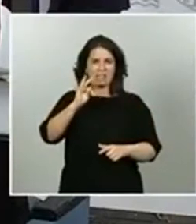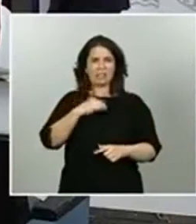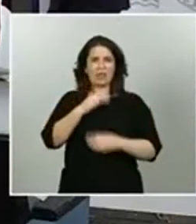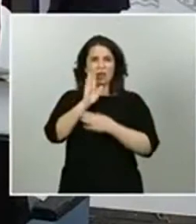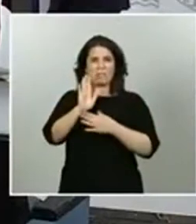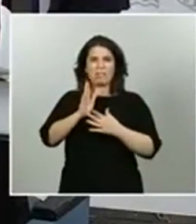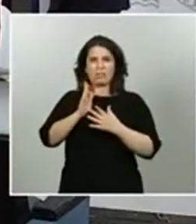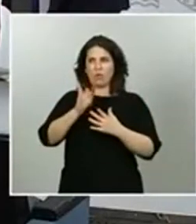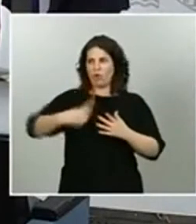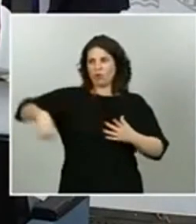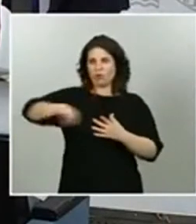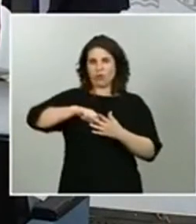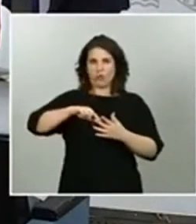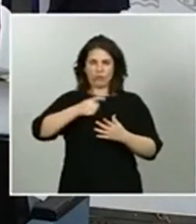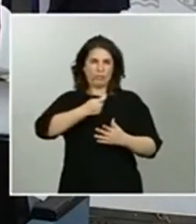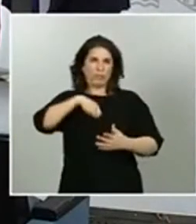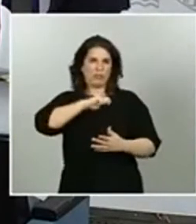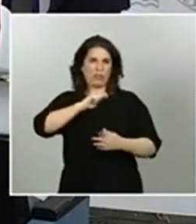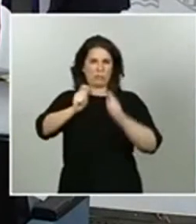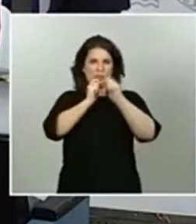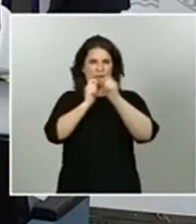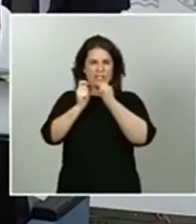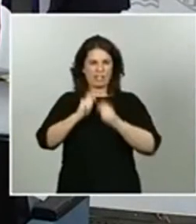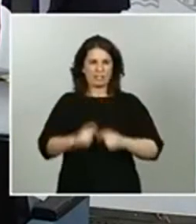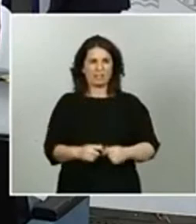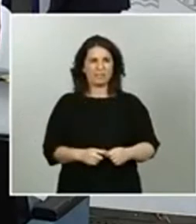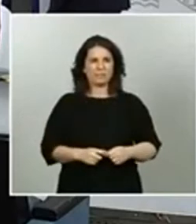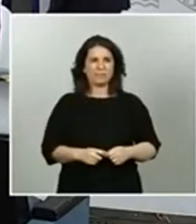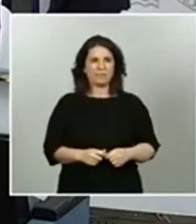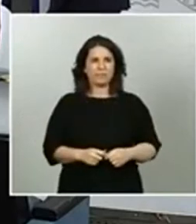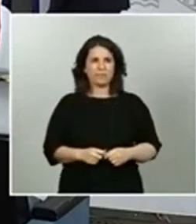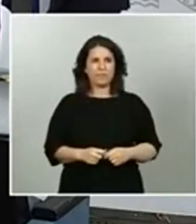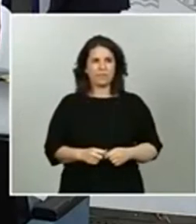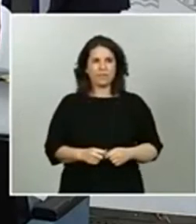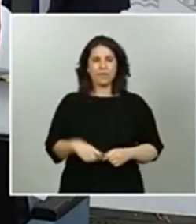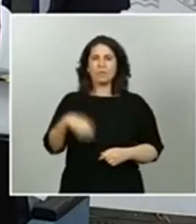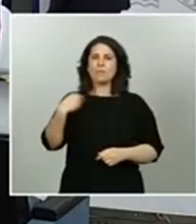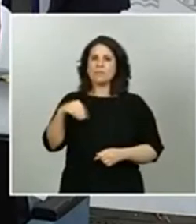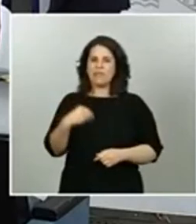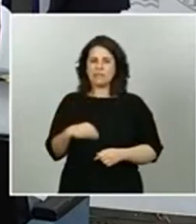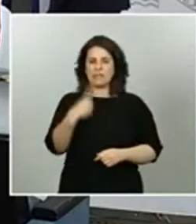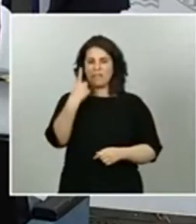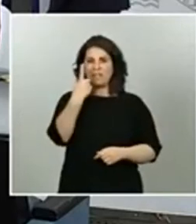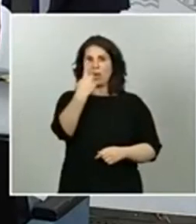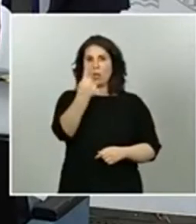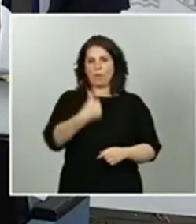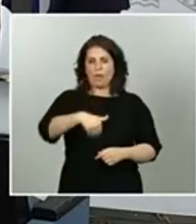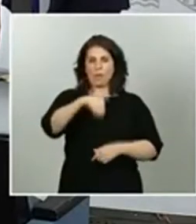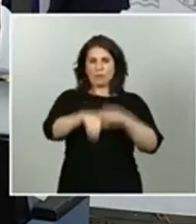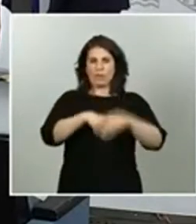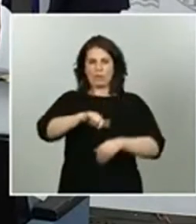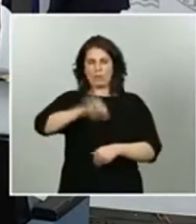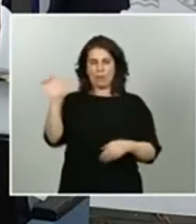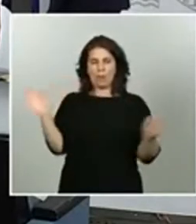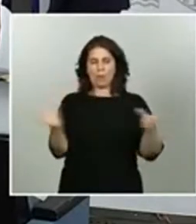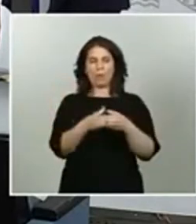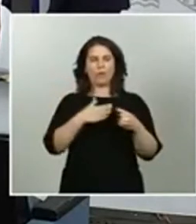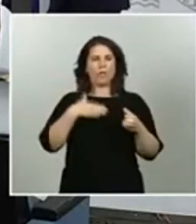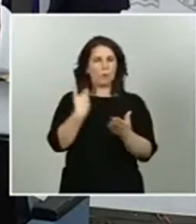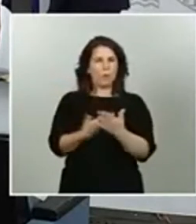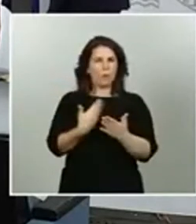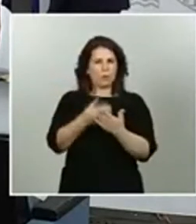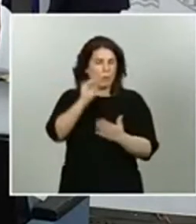periodistas españoles que estamos en esta sala de prensa. Presidente, a un día de la votación del Eurogrupo, quiero preguntarle si tiene garantizados